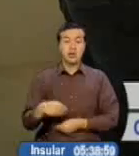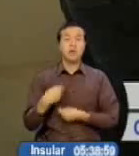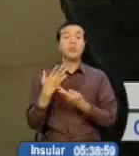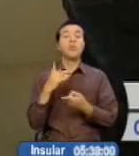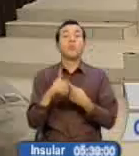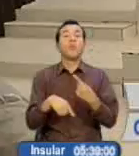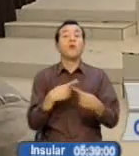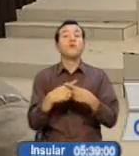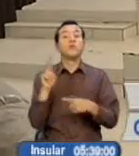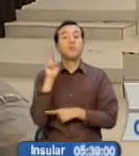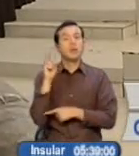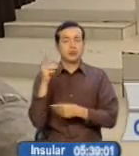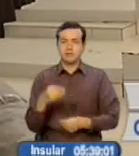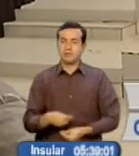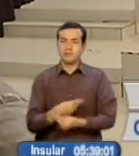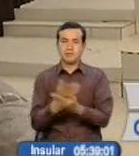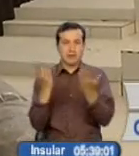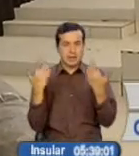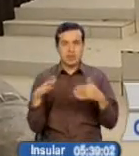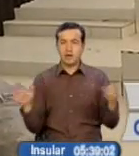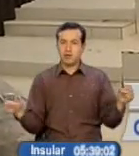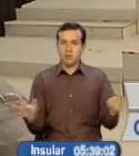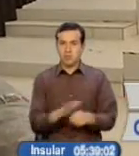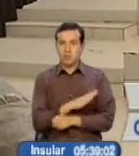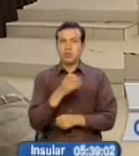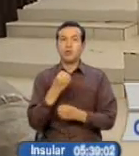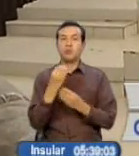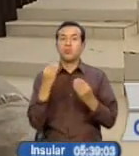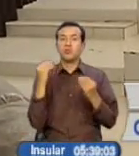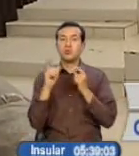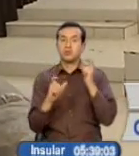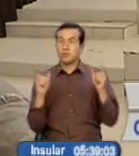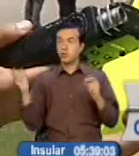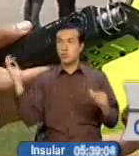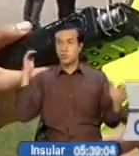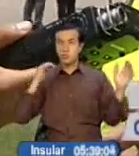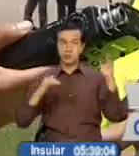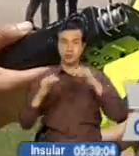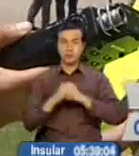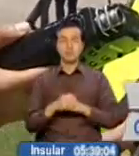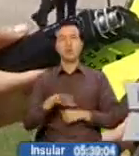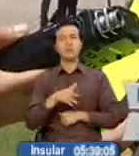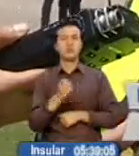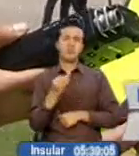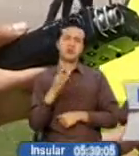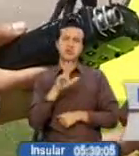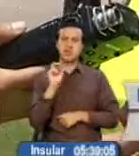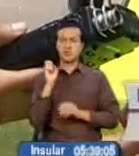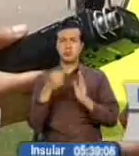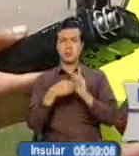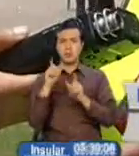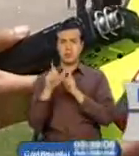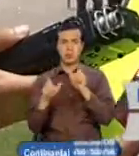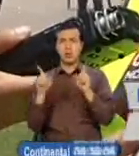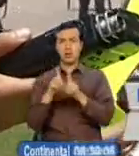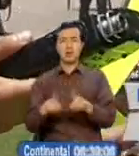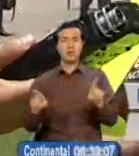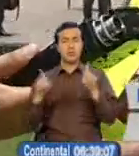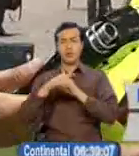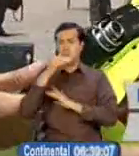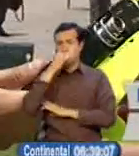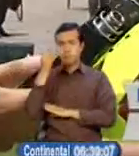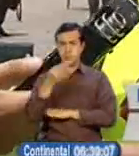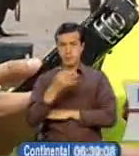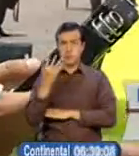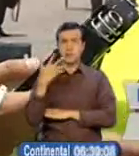entregados este viernes, con lo que quedará lista para recibir a miles de asistentes. aproximadamente 30.000 personas, y estos ya son datos seguros por el